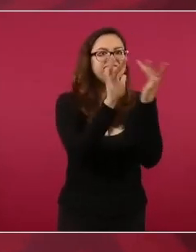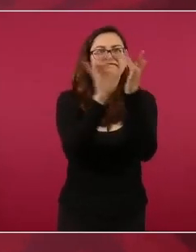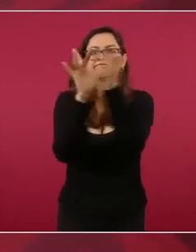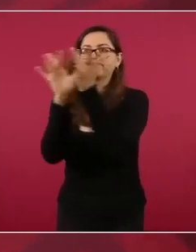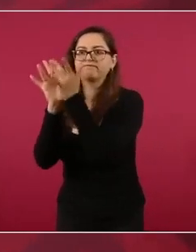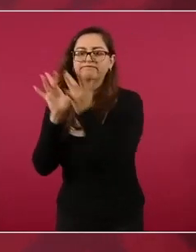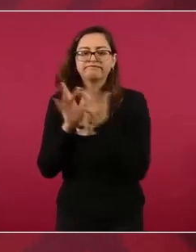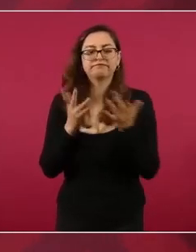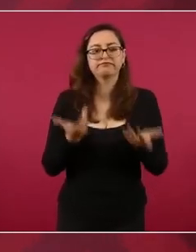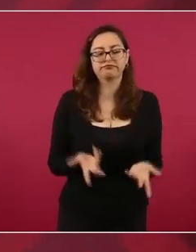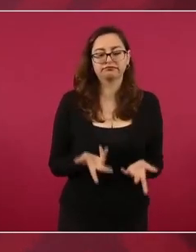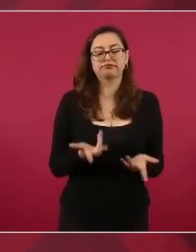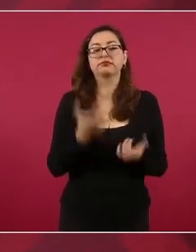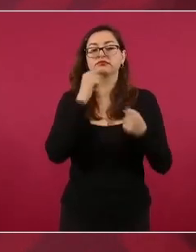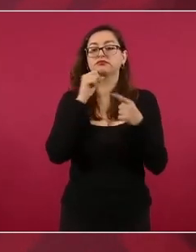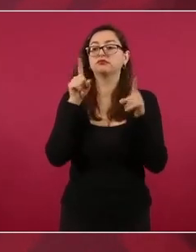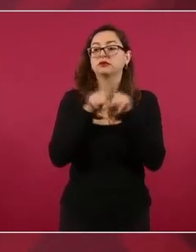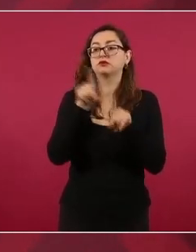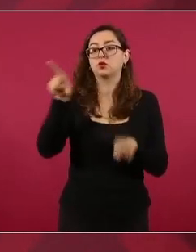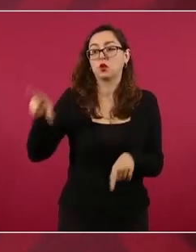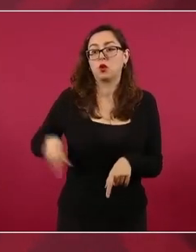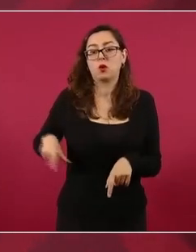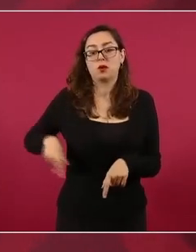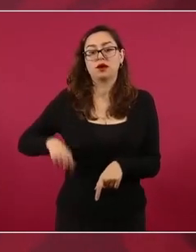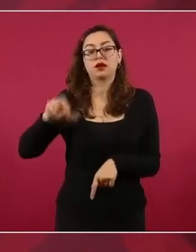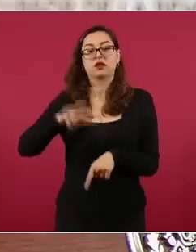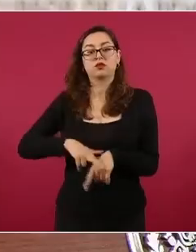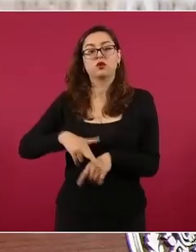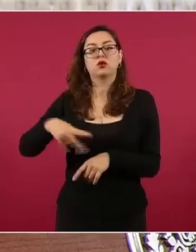con el que estaba de gobernador de Tamaulipas,